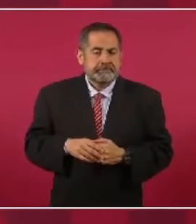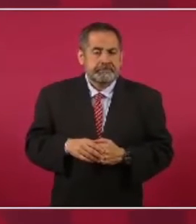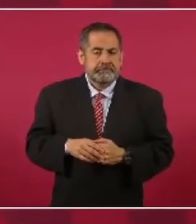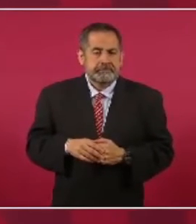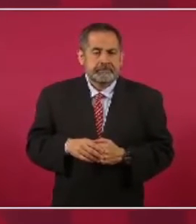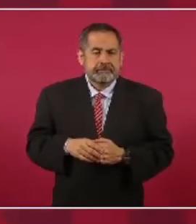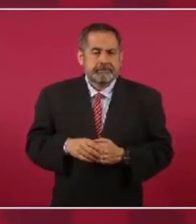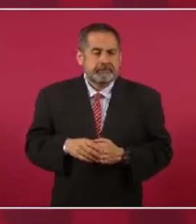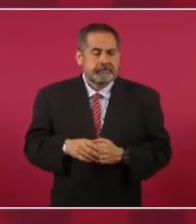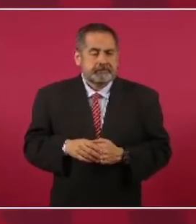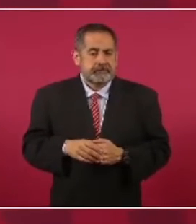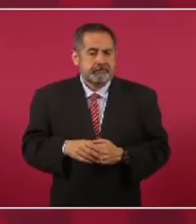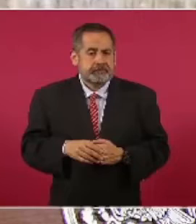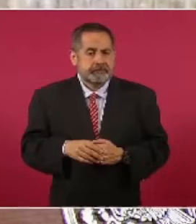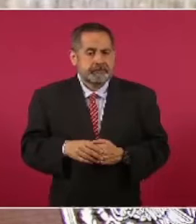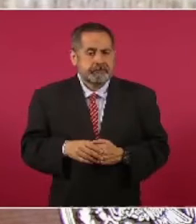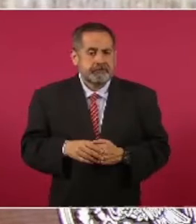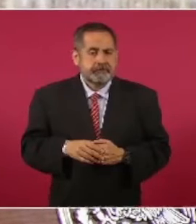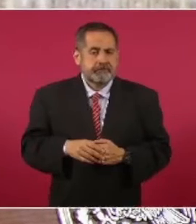a los